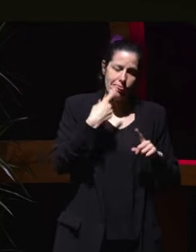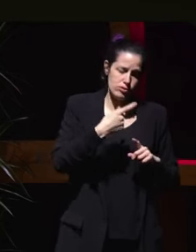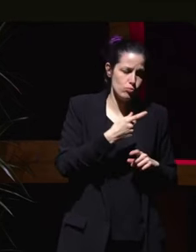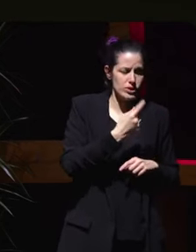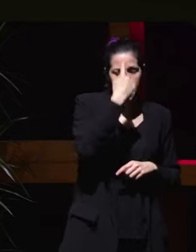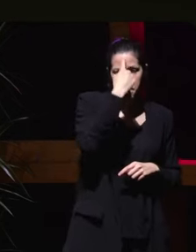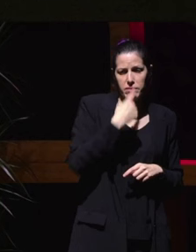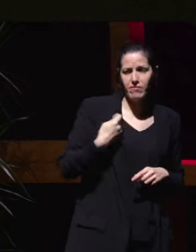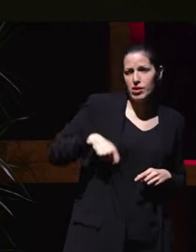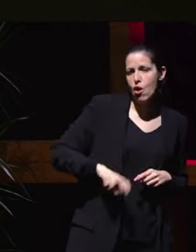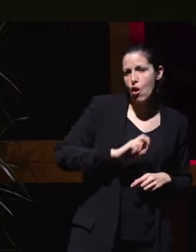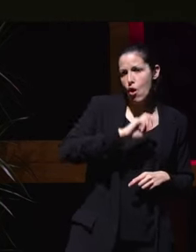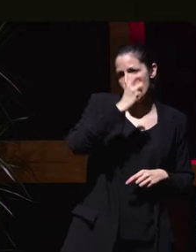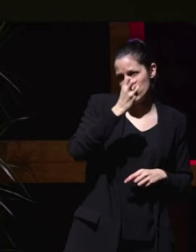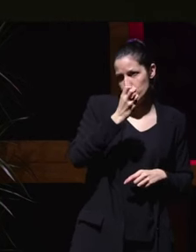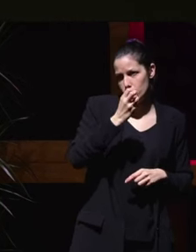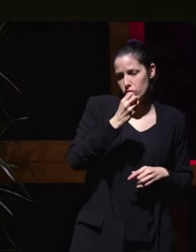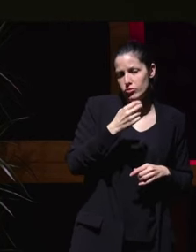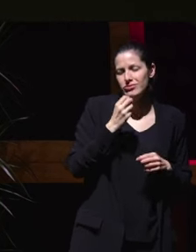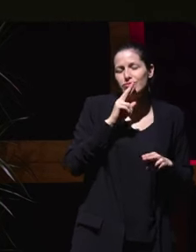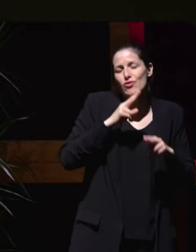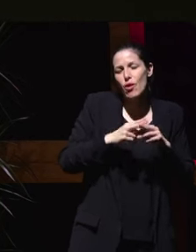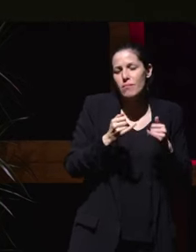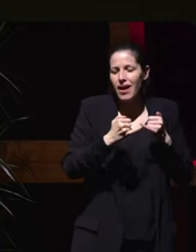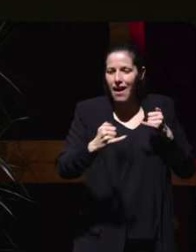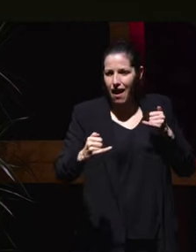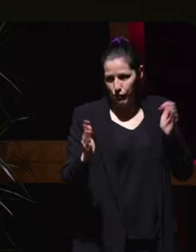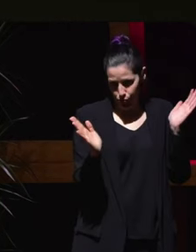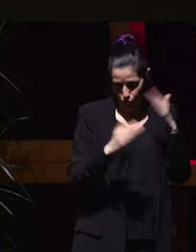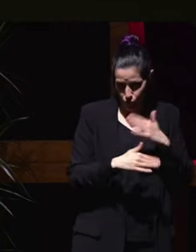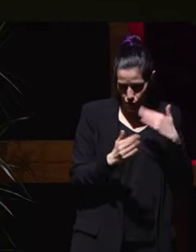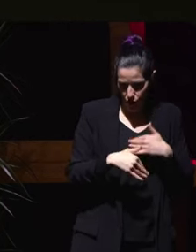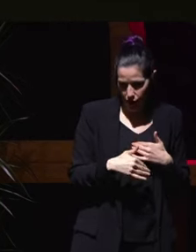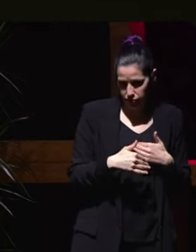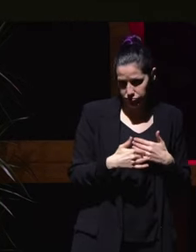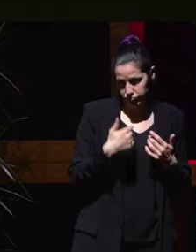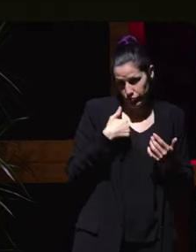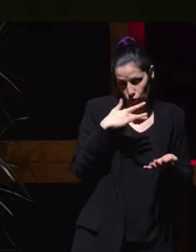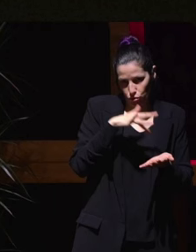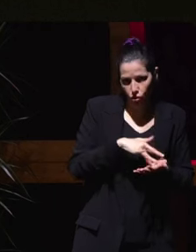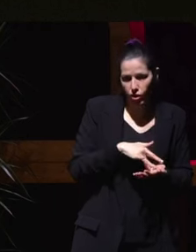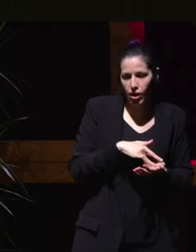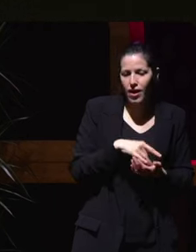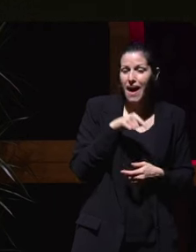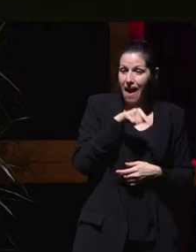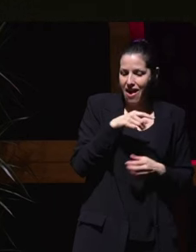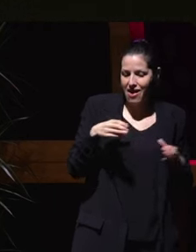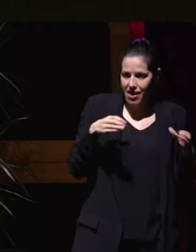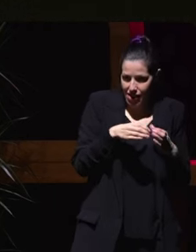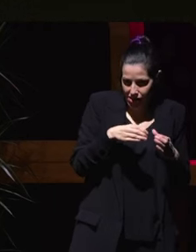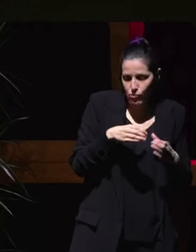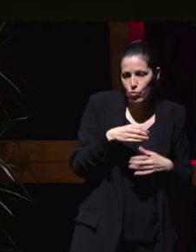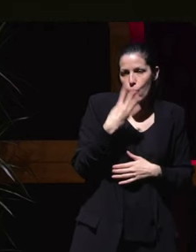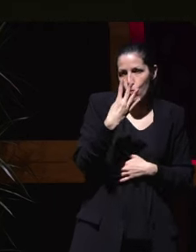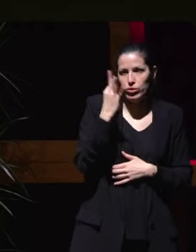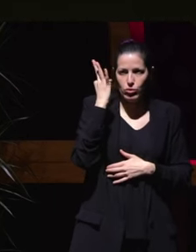figura no caso do Celta. Pois, deses 20 equipos, só hai 4 mulleres. Estou eu no Celta,